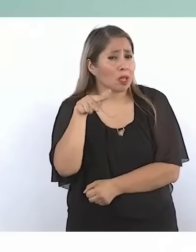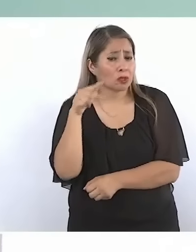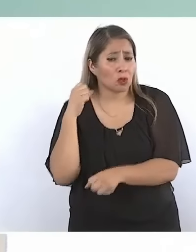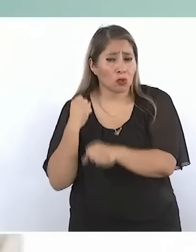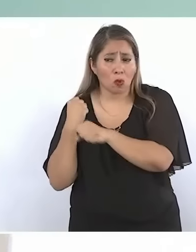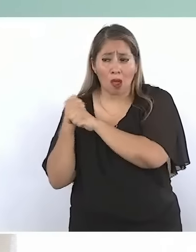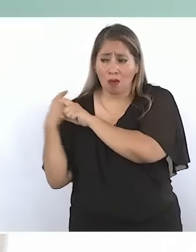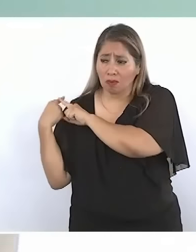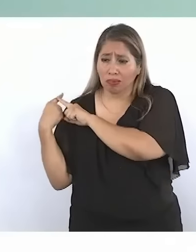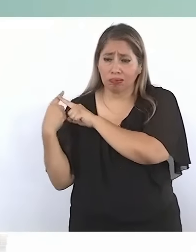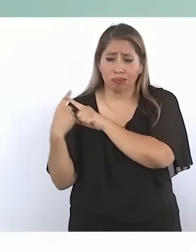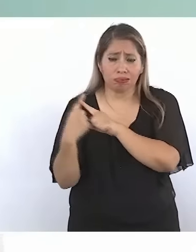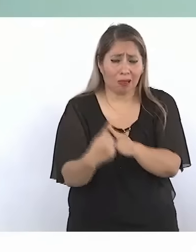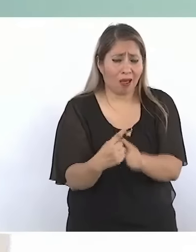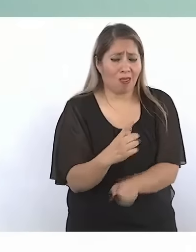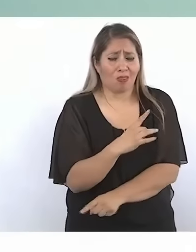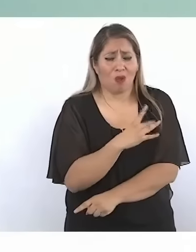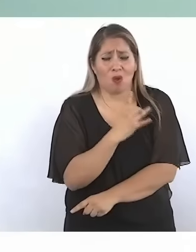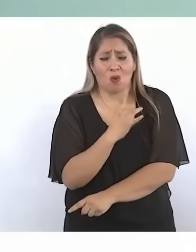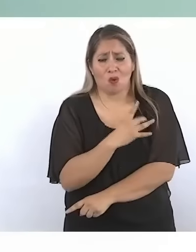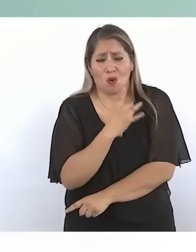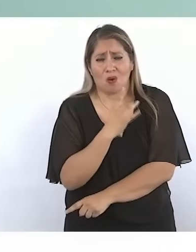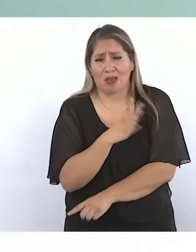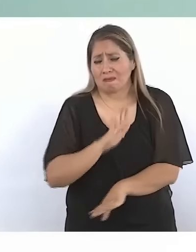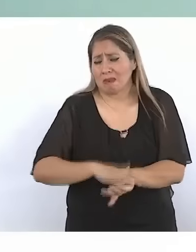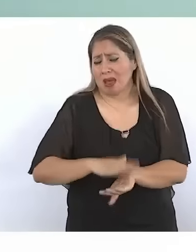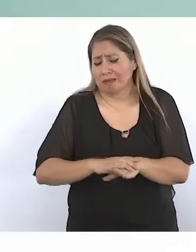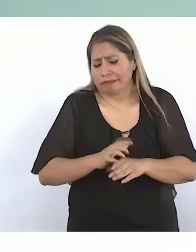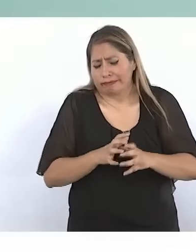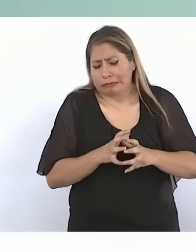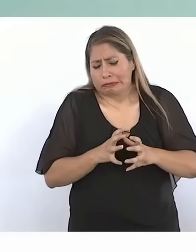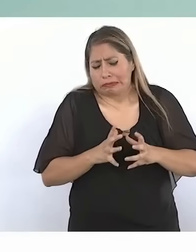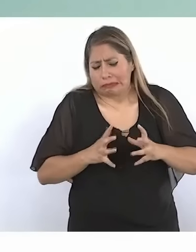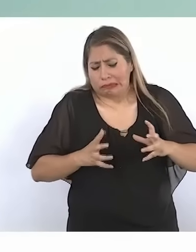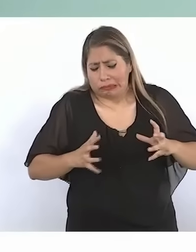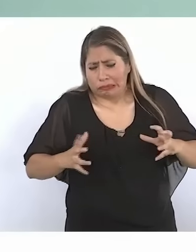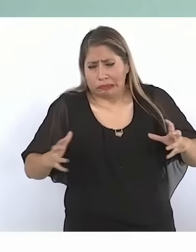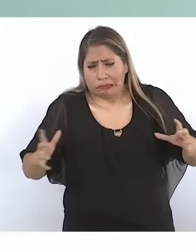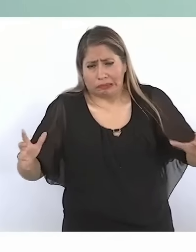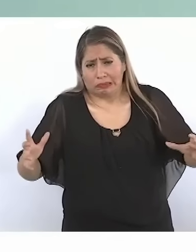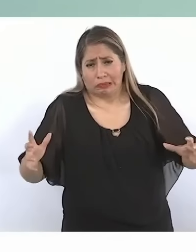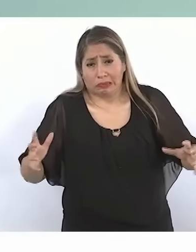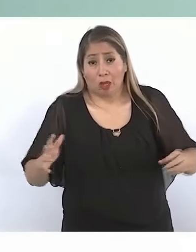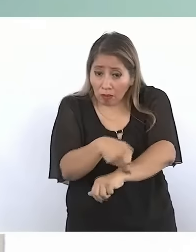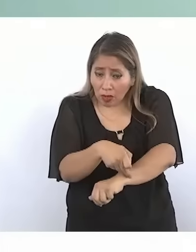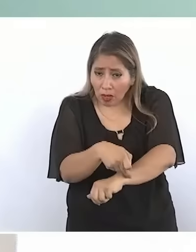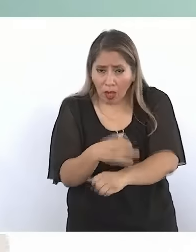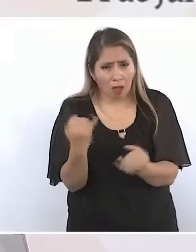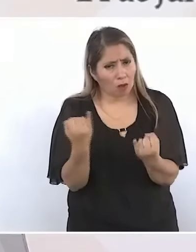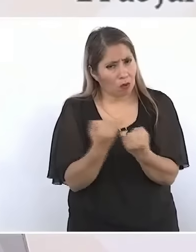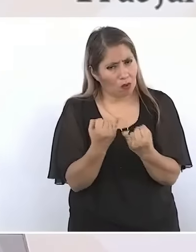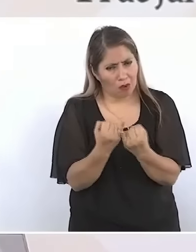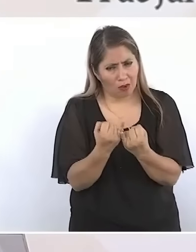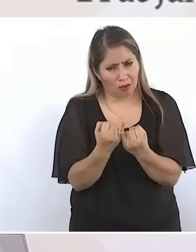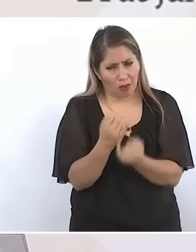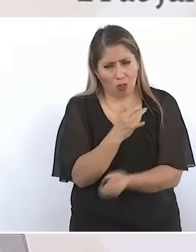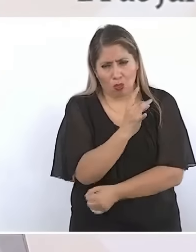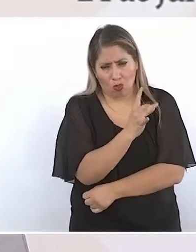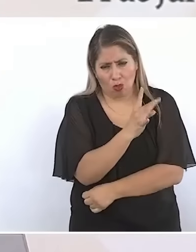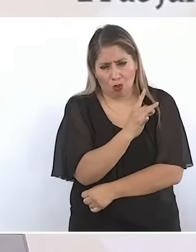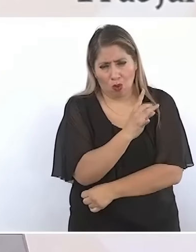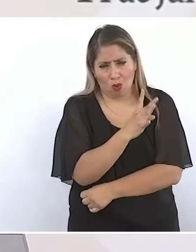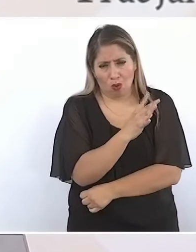18 años uno de los dolores más grandes, no solamente de ustedes, de sus familias, sino es un dolor